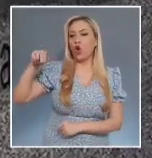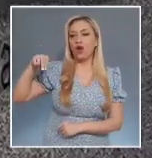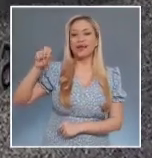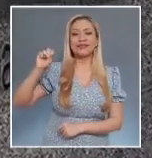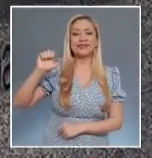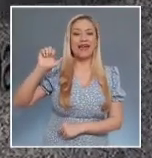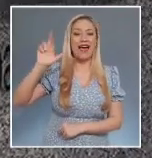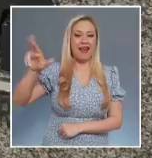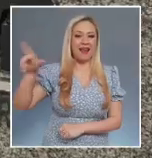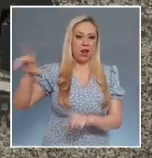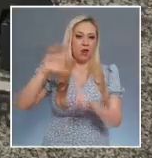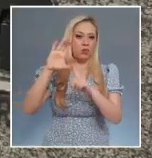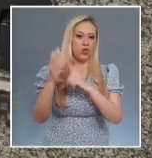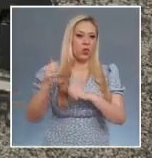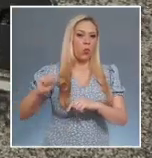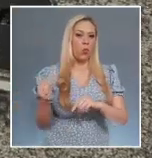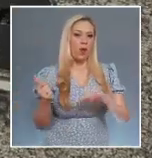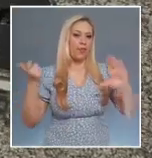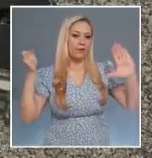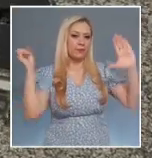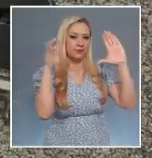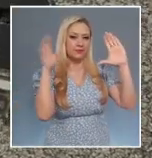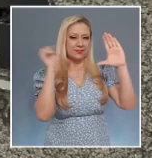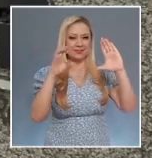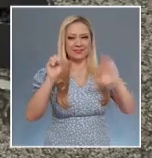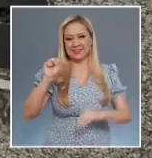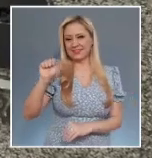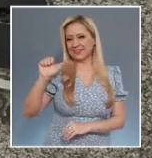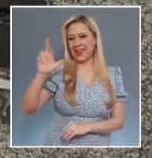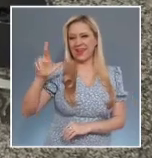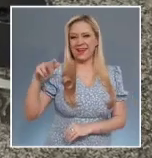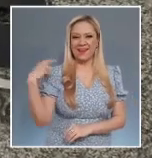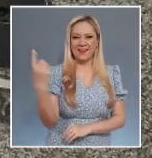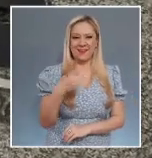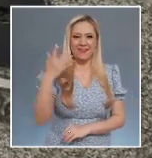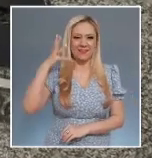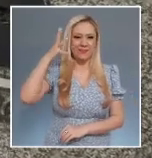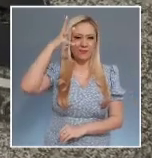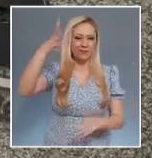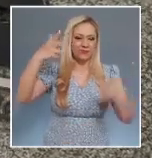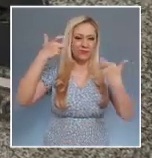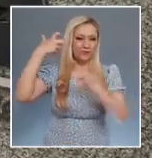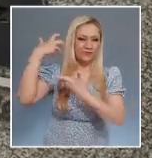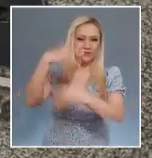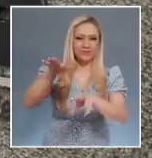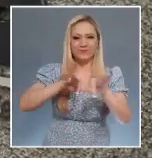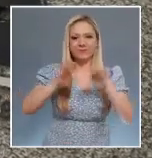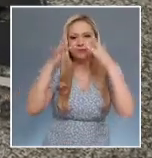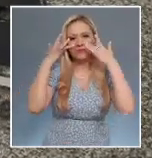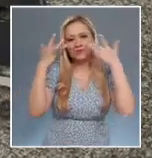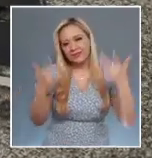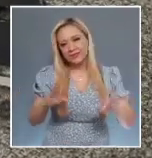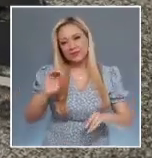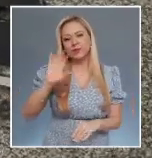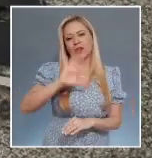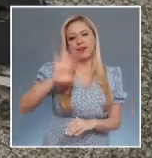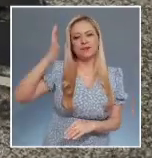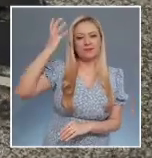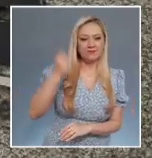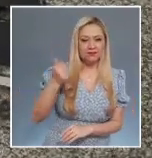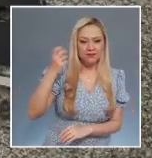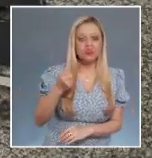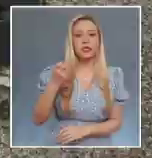fondos para el retiro en la que detectó diversas inconsistencias por lo que le ordenó realizar medidas correctivas para